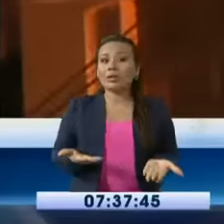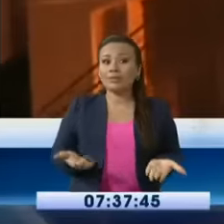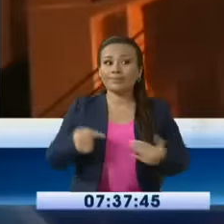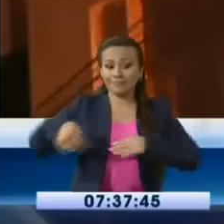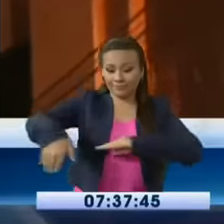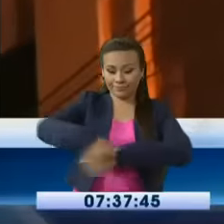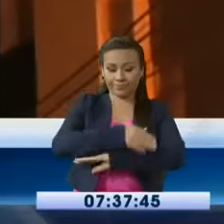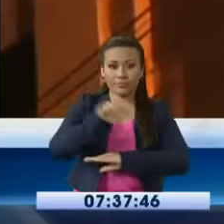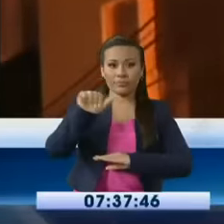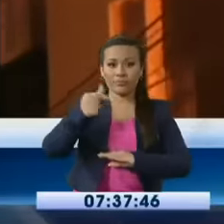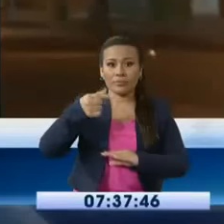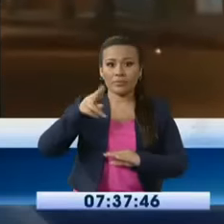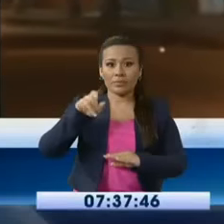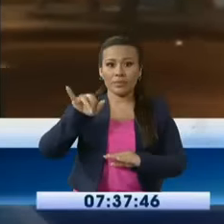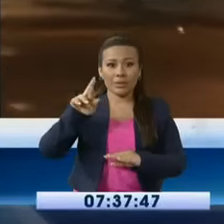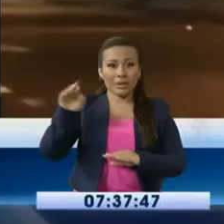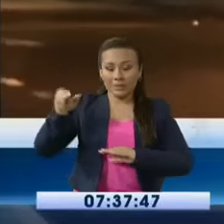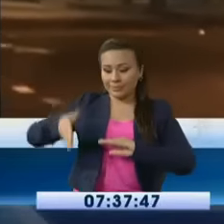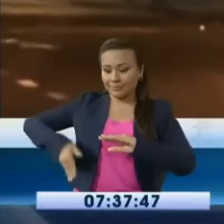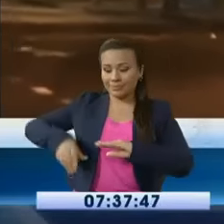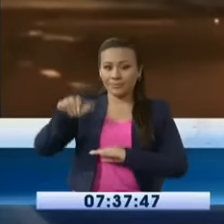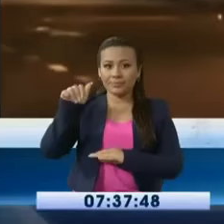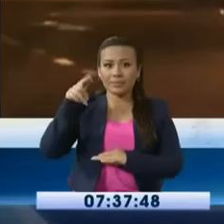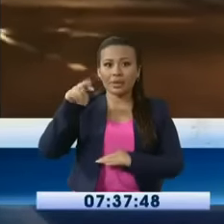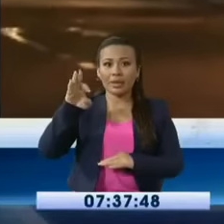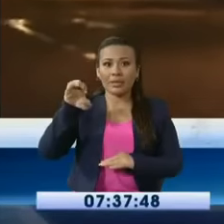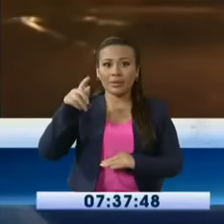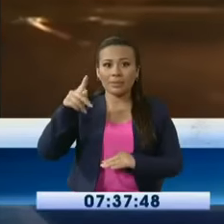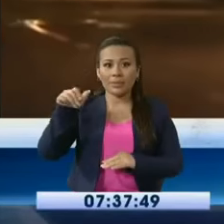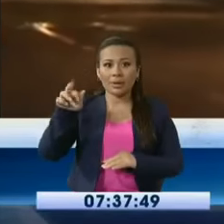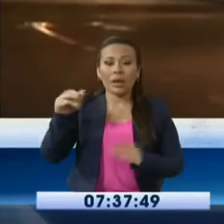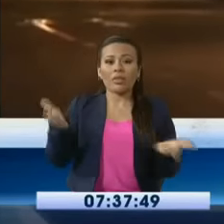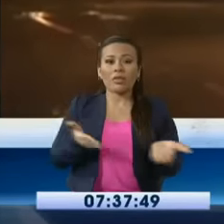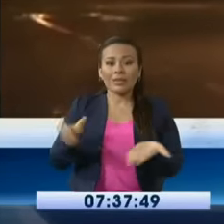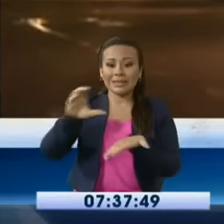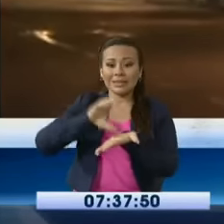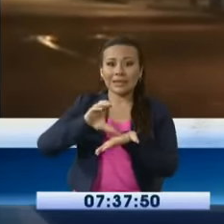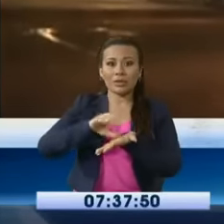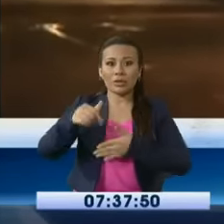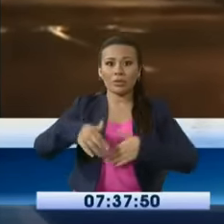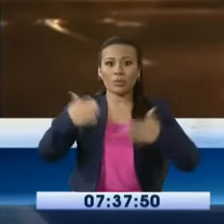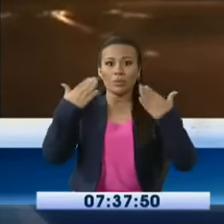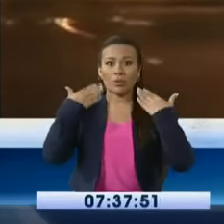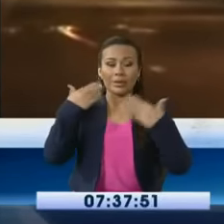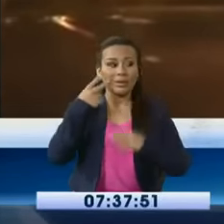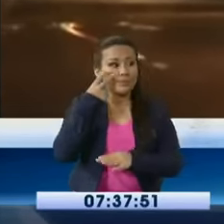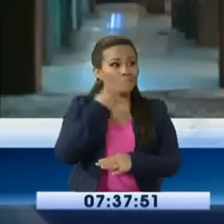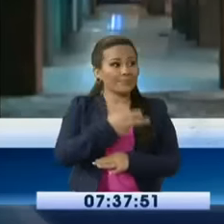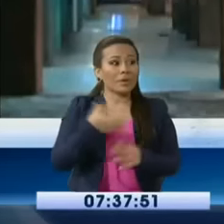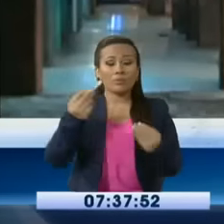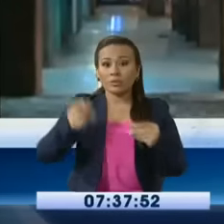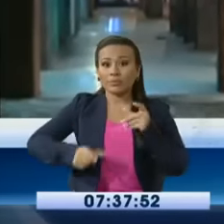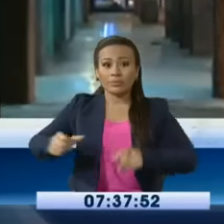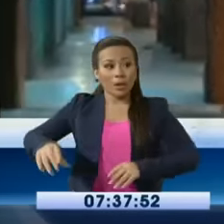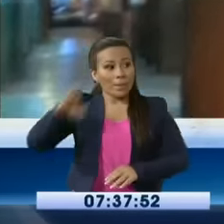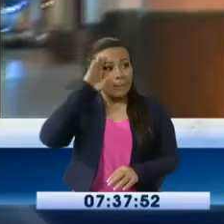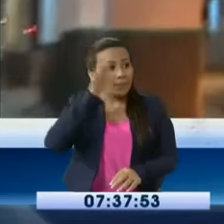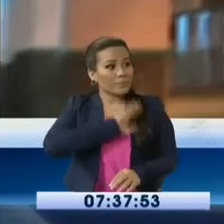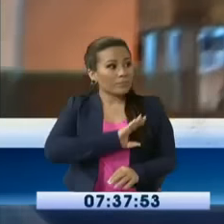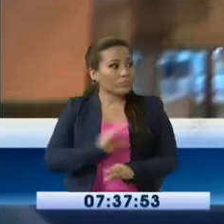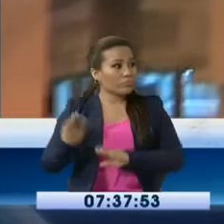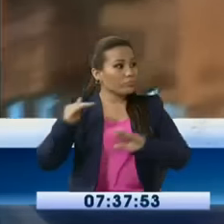intersección de las calles Aguirre y Antepara. Esto es en pleno centro del puerto principal. Agentes de la Policía Nacional